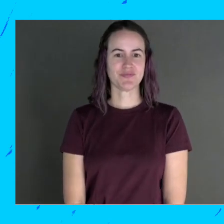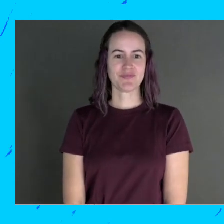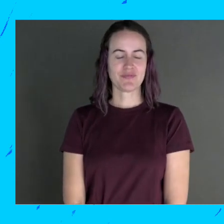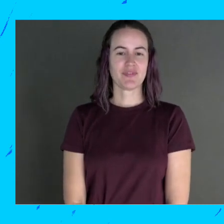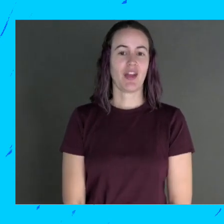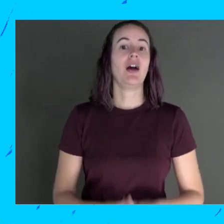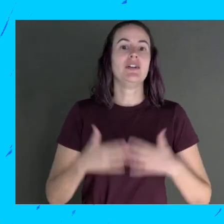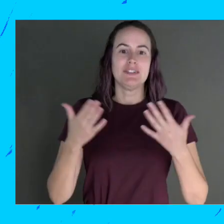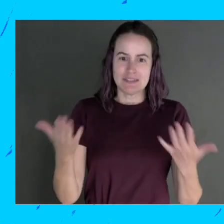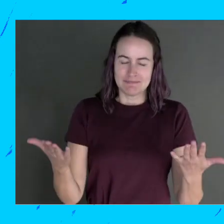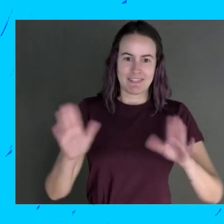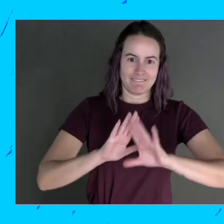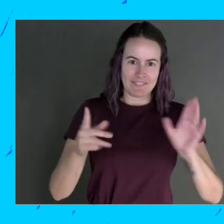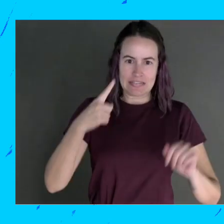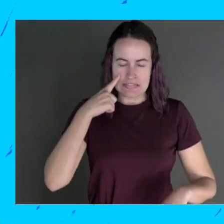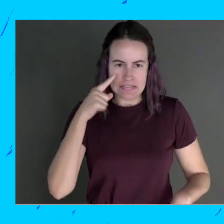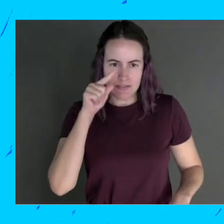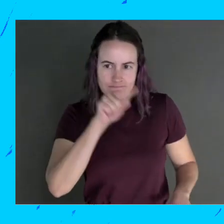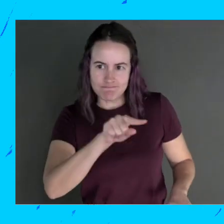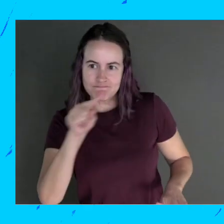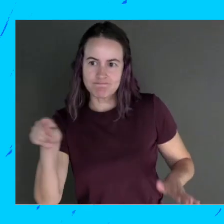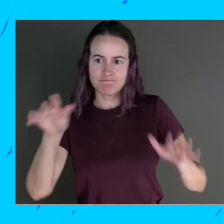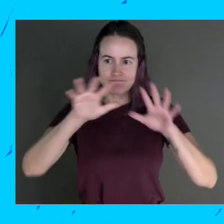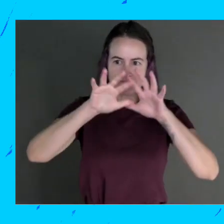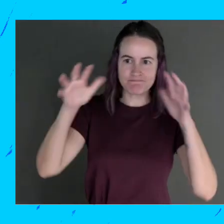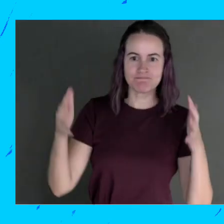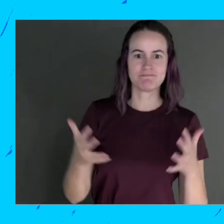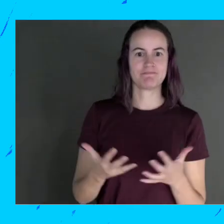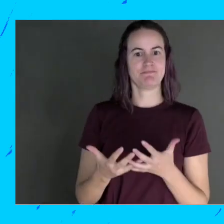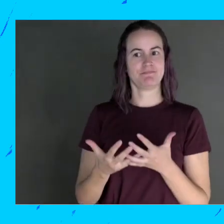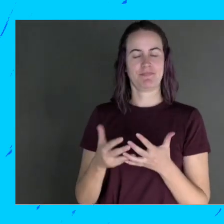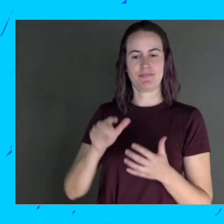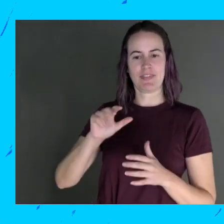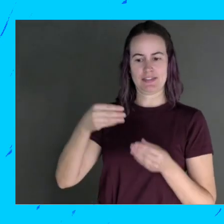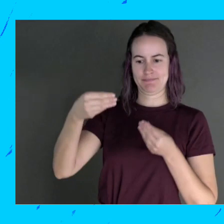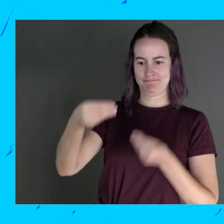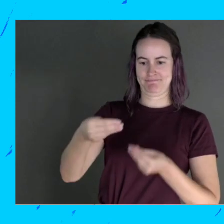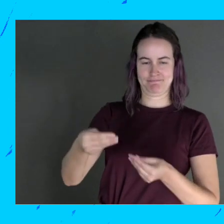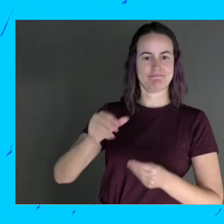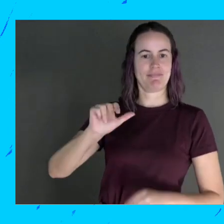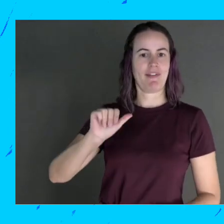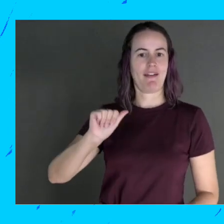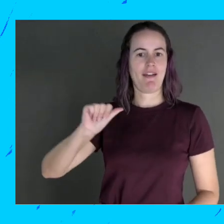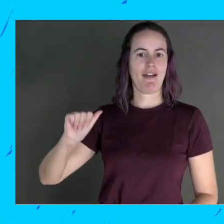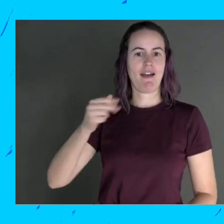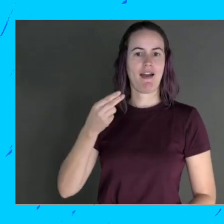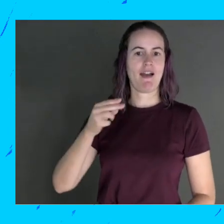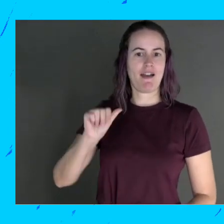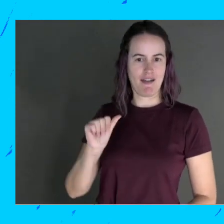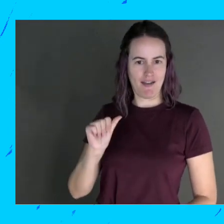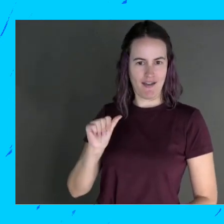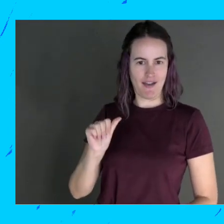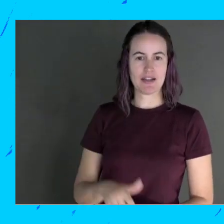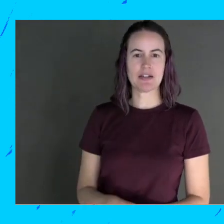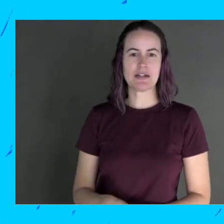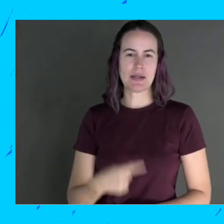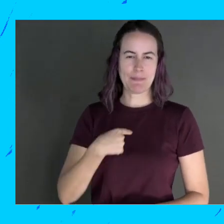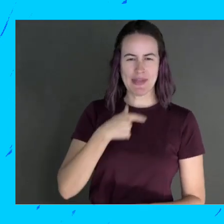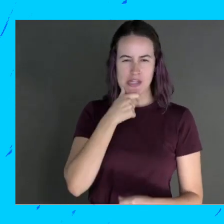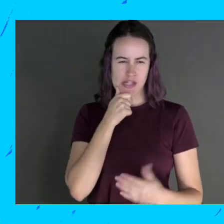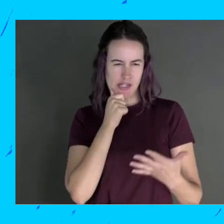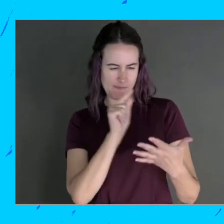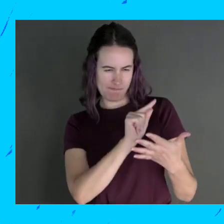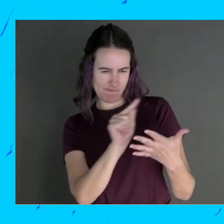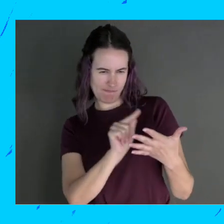Me parece que realmente una visión bastante incluyente y completa. Y si yo